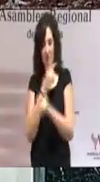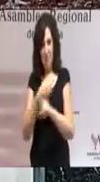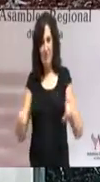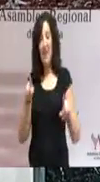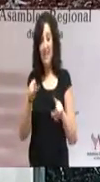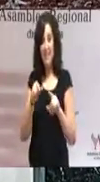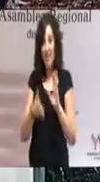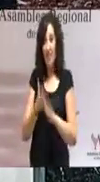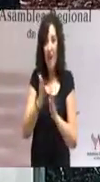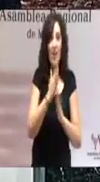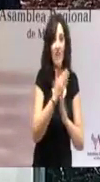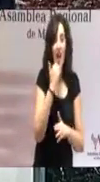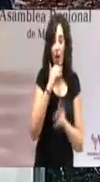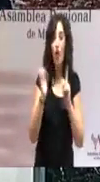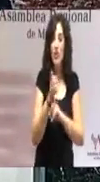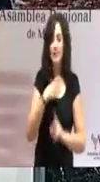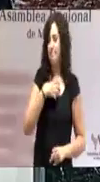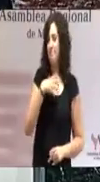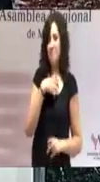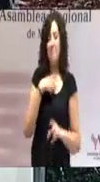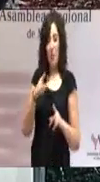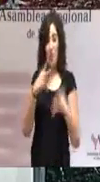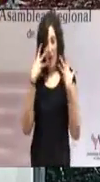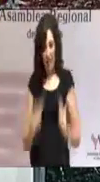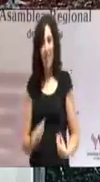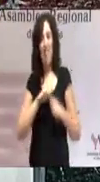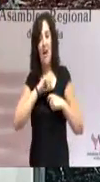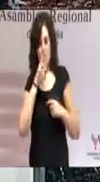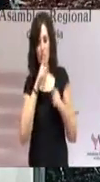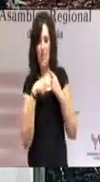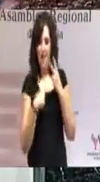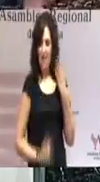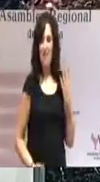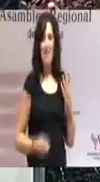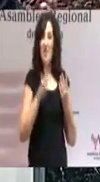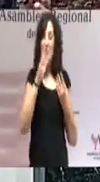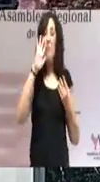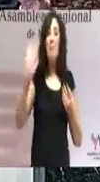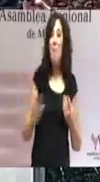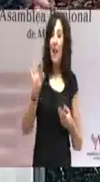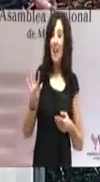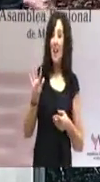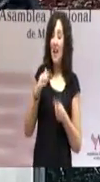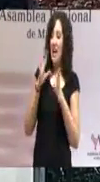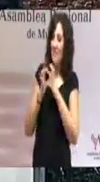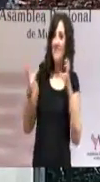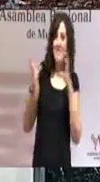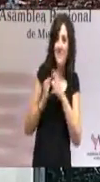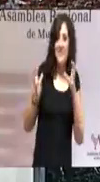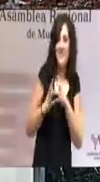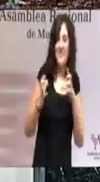presidente. Y por eso me he decepcionado, no por otra cosa. Me decepciona porque usted parece que tiene ganas de